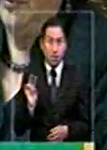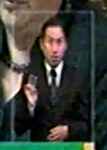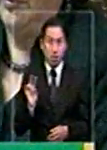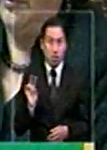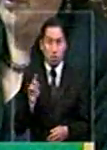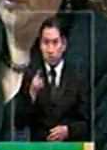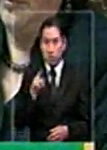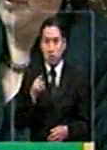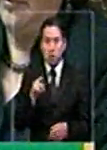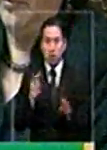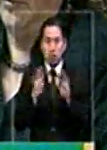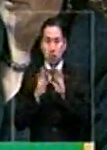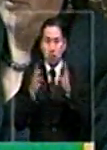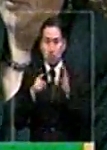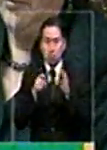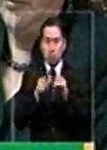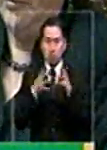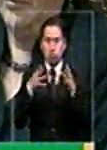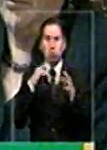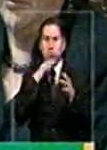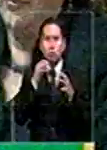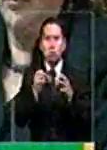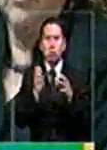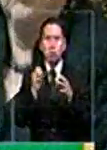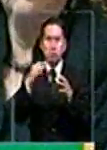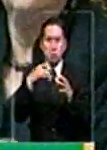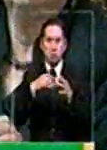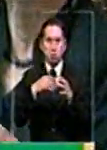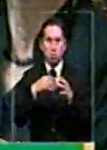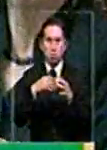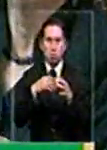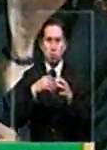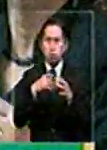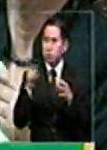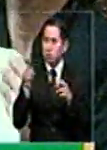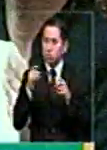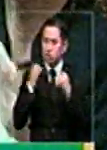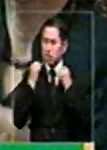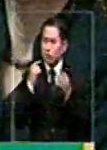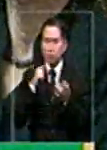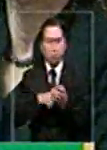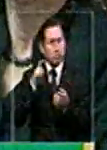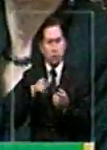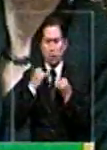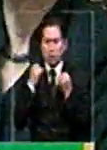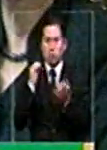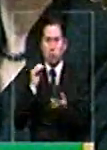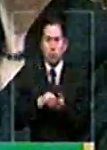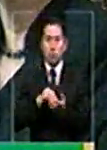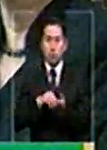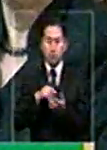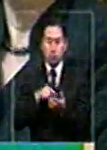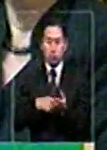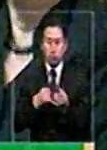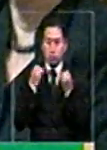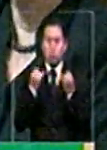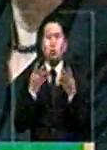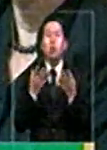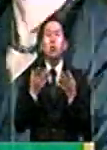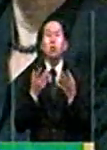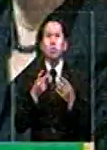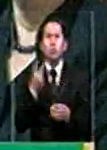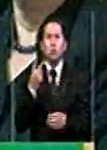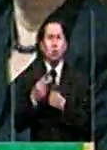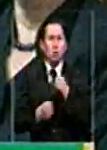rompe una celda. ¿Y qué hacen? Que se disponga un informe. ¿Ese informe cuánto tarda?